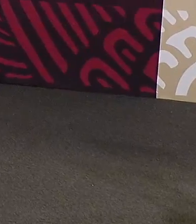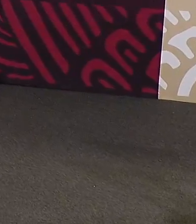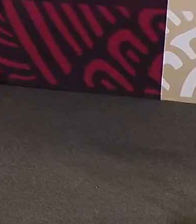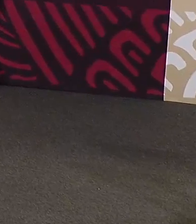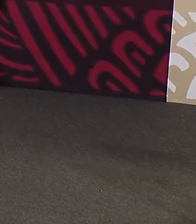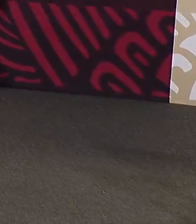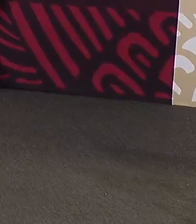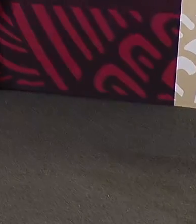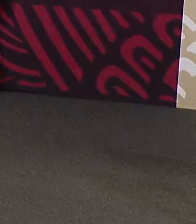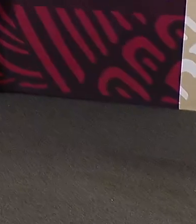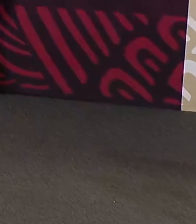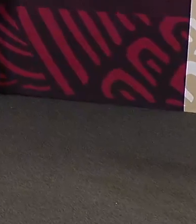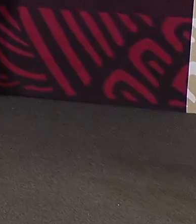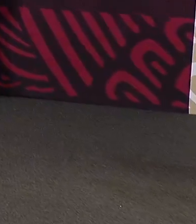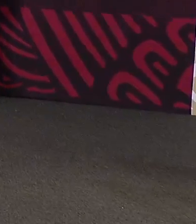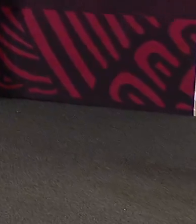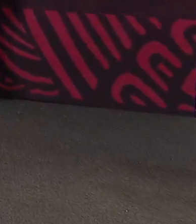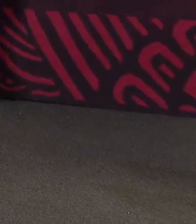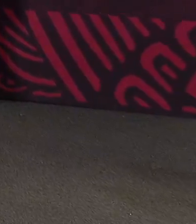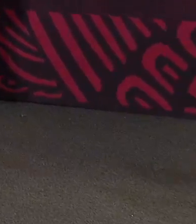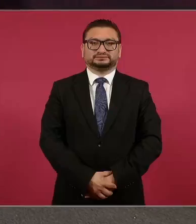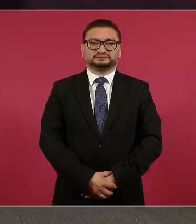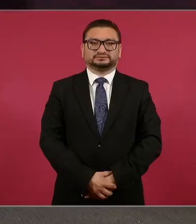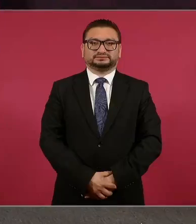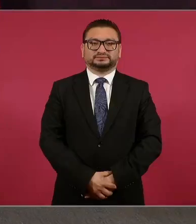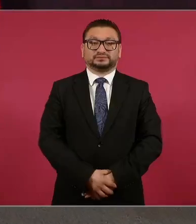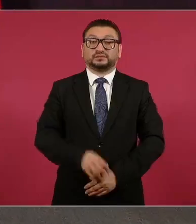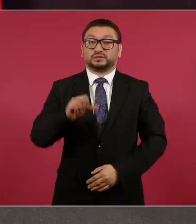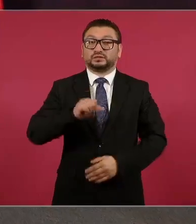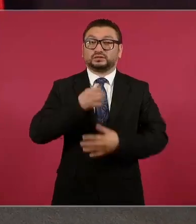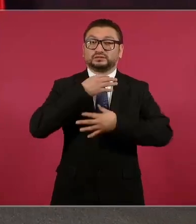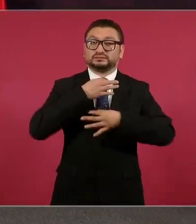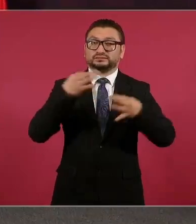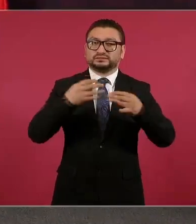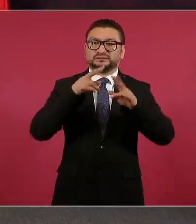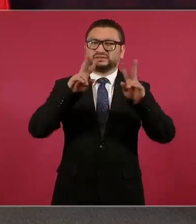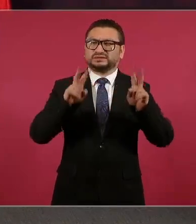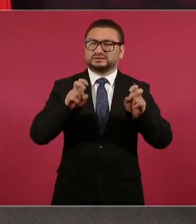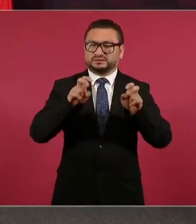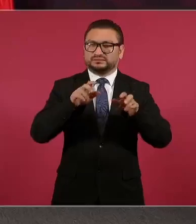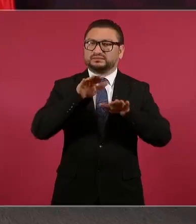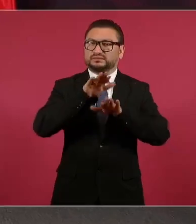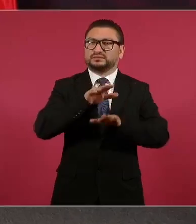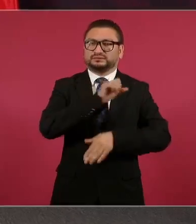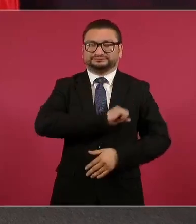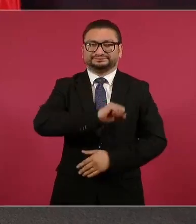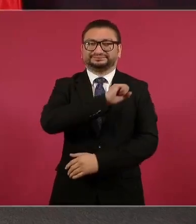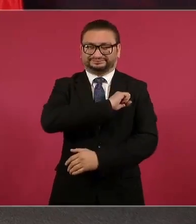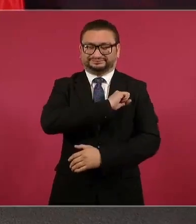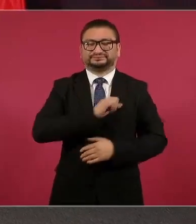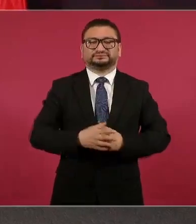Vamos a informar sobre salud,